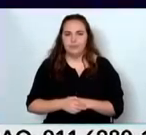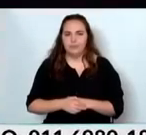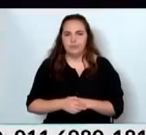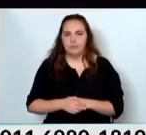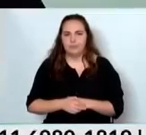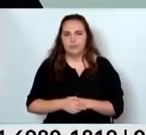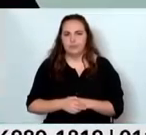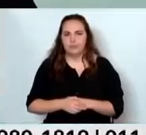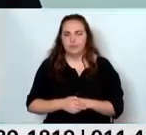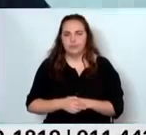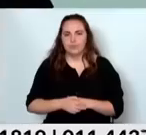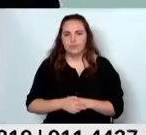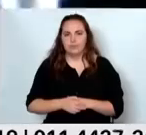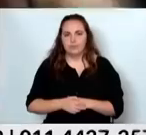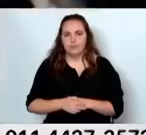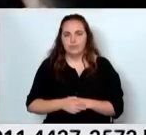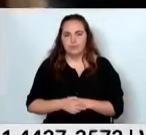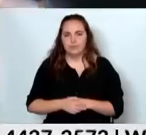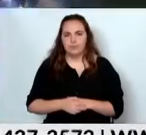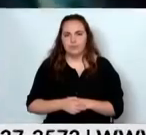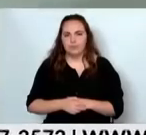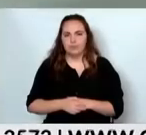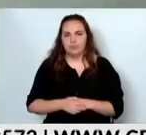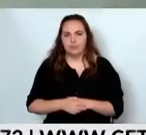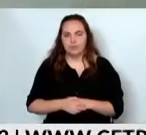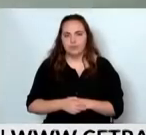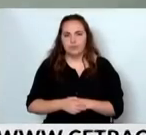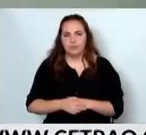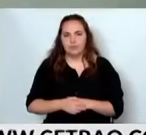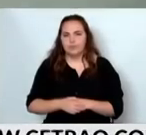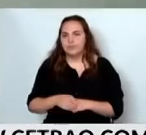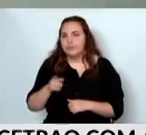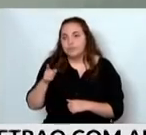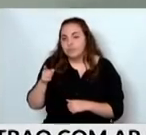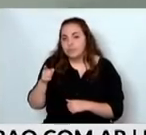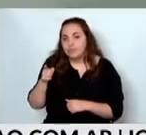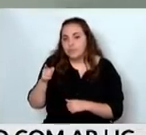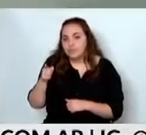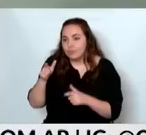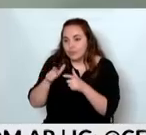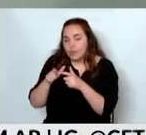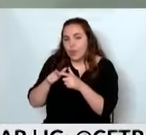Es la vida. Una parte oscura. Luz. Seamos seres libres. Lo que haces a mí me parece...